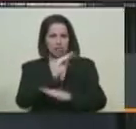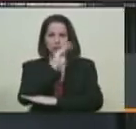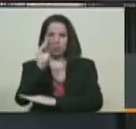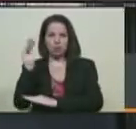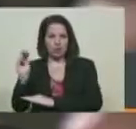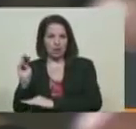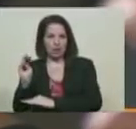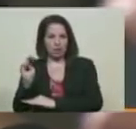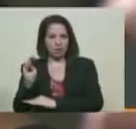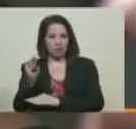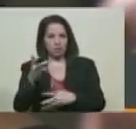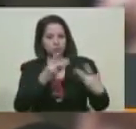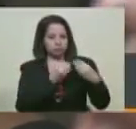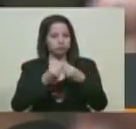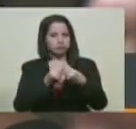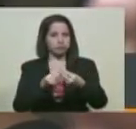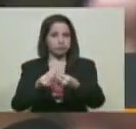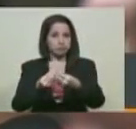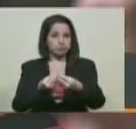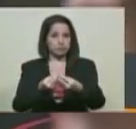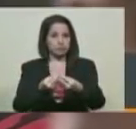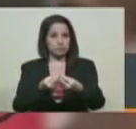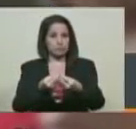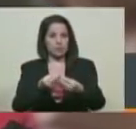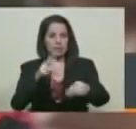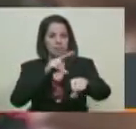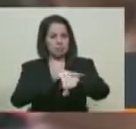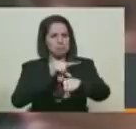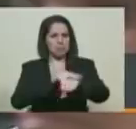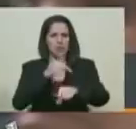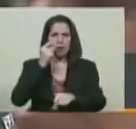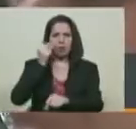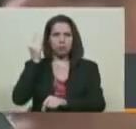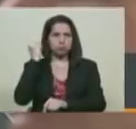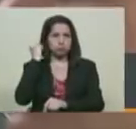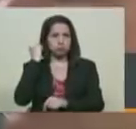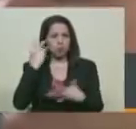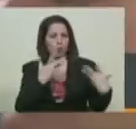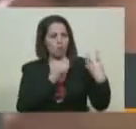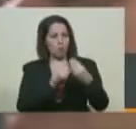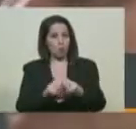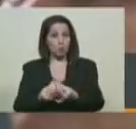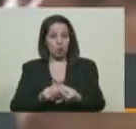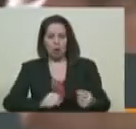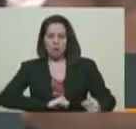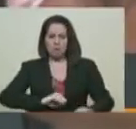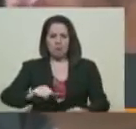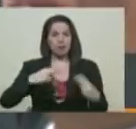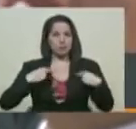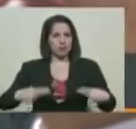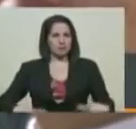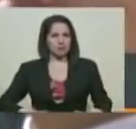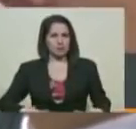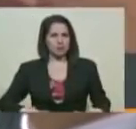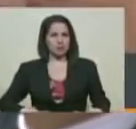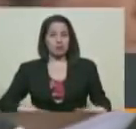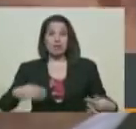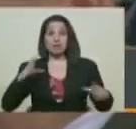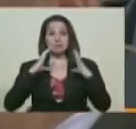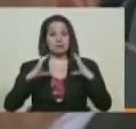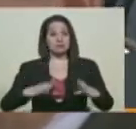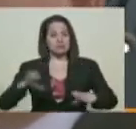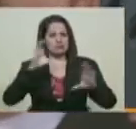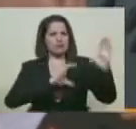las casas de acompañamiento, del médico, la médica al lado, del parto humanizado, científico y